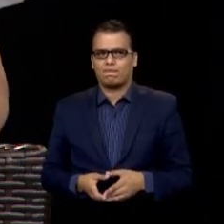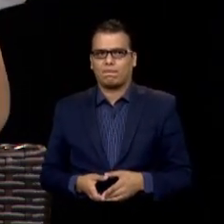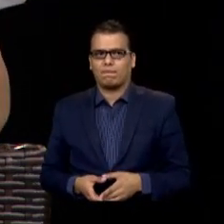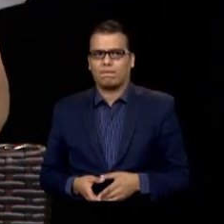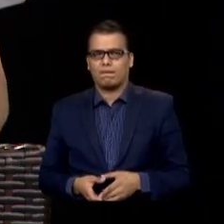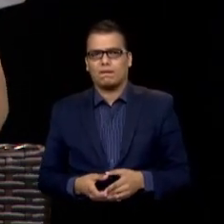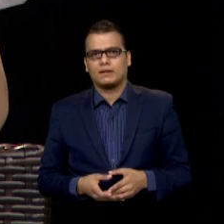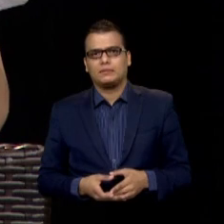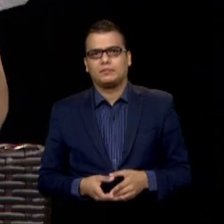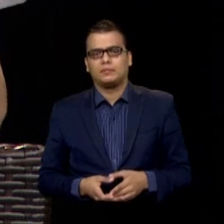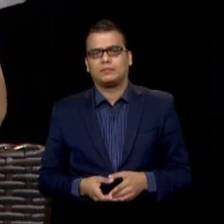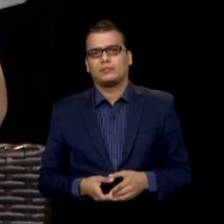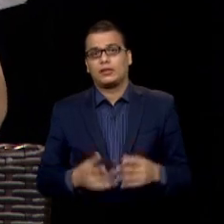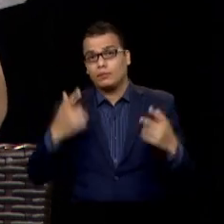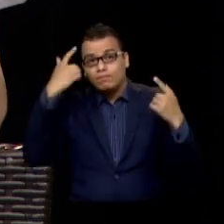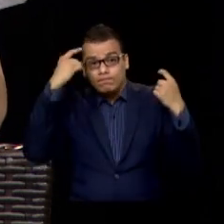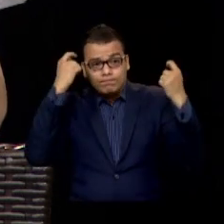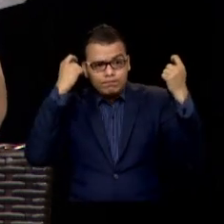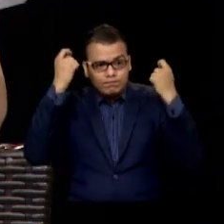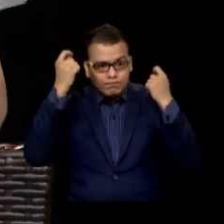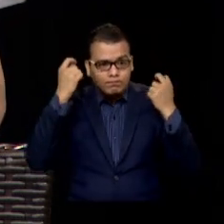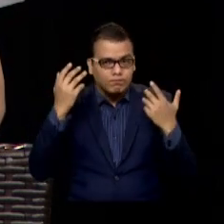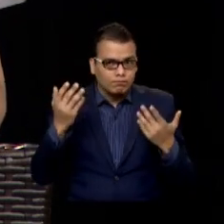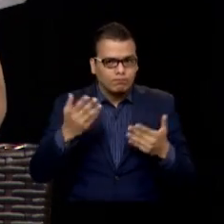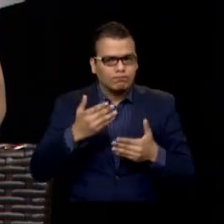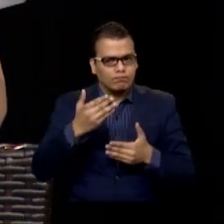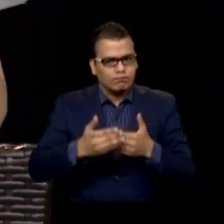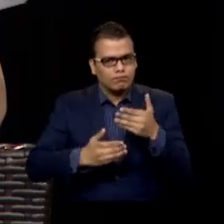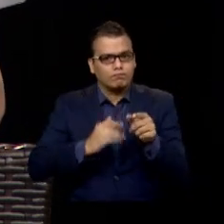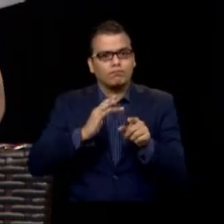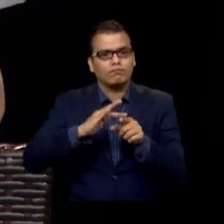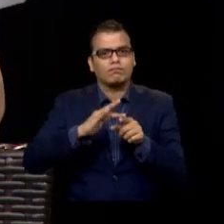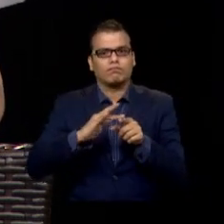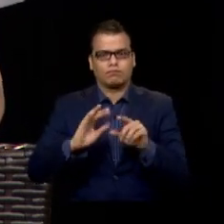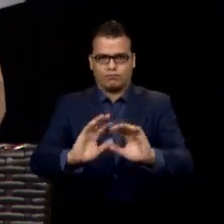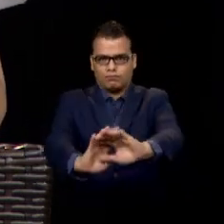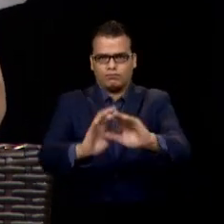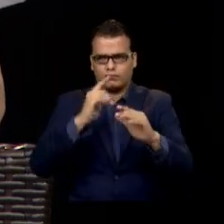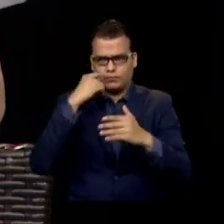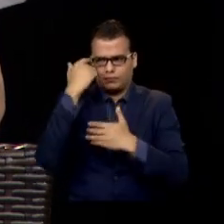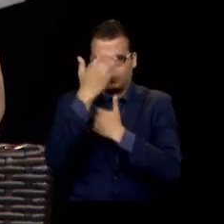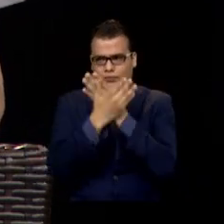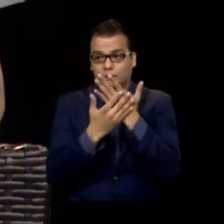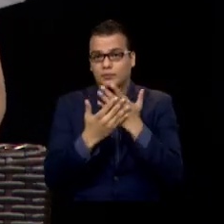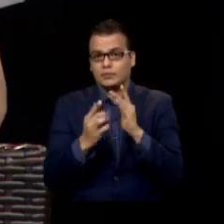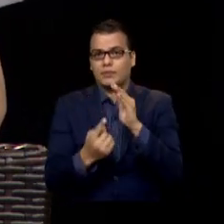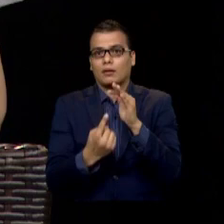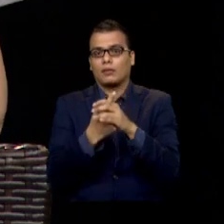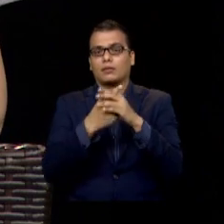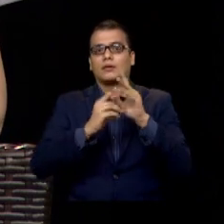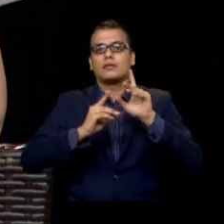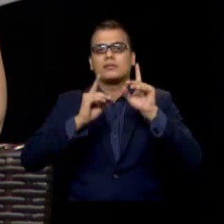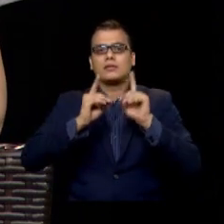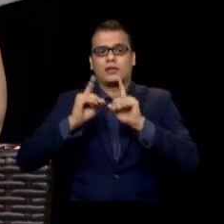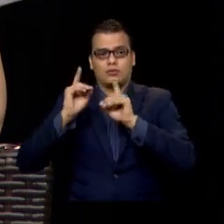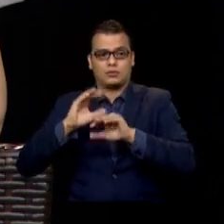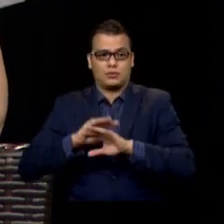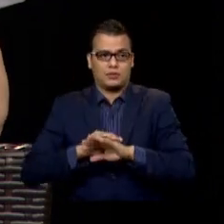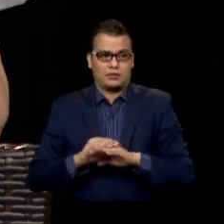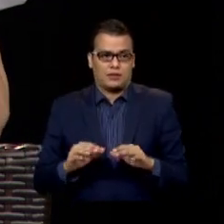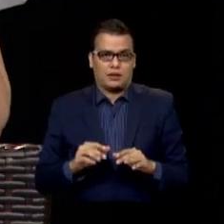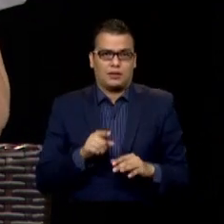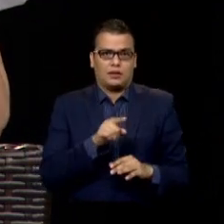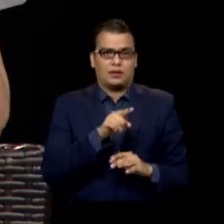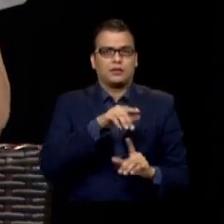aglomeraciones, pero son estrategias que debemos implementar, evaluar y tomar decisiones. No podemos tener altas